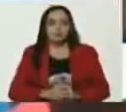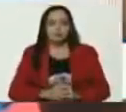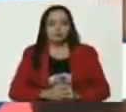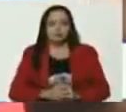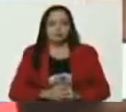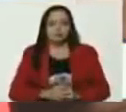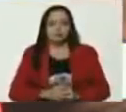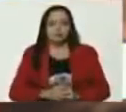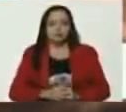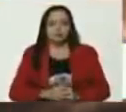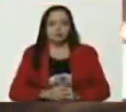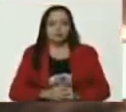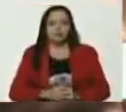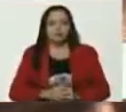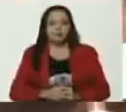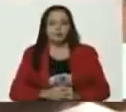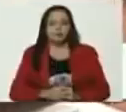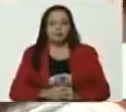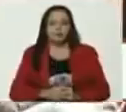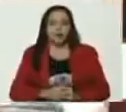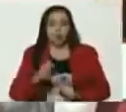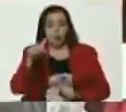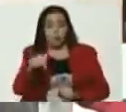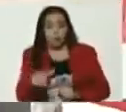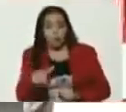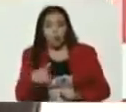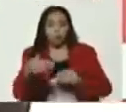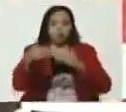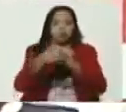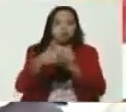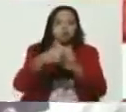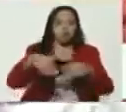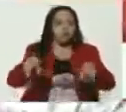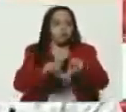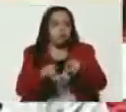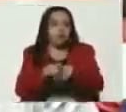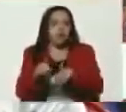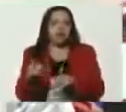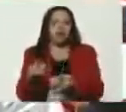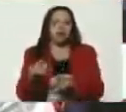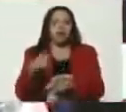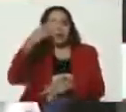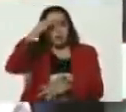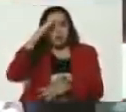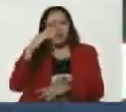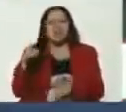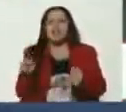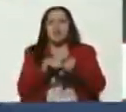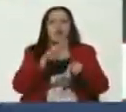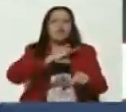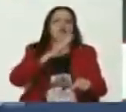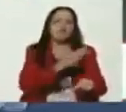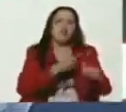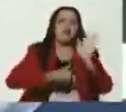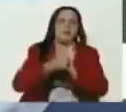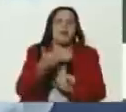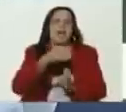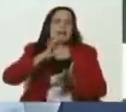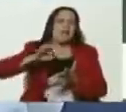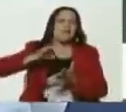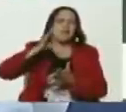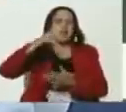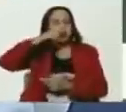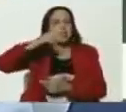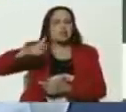Y los ataques de hoy, yo estoy seguro que lo que hacen es fortalecer aún más el espíritu revolucionario del